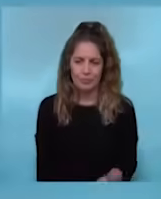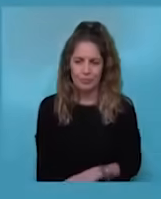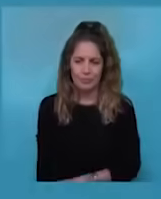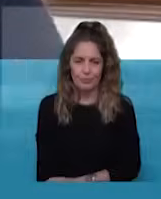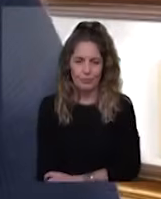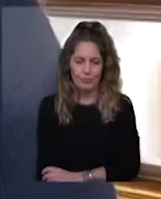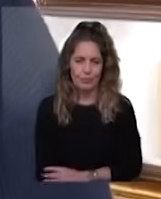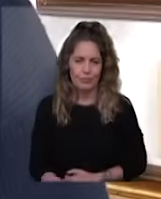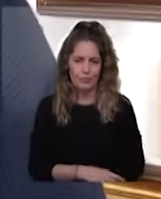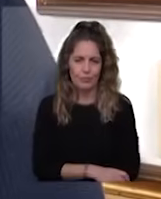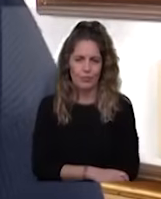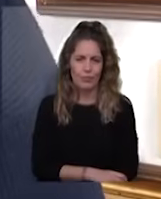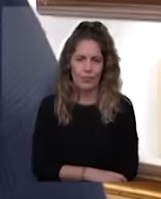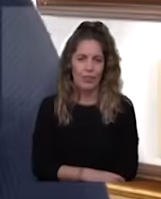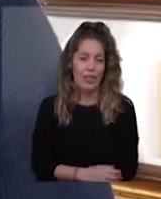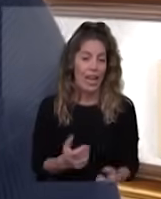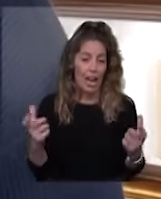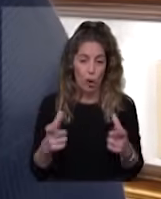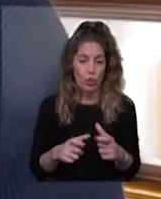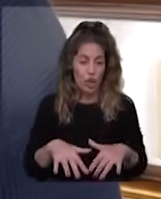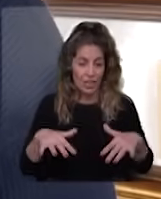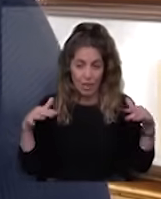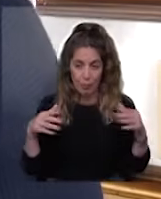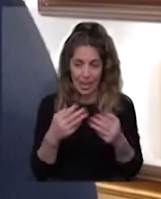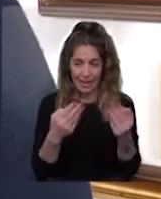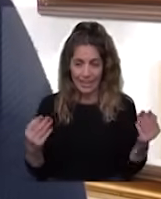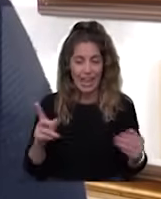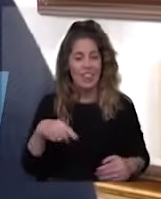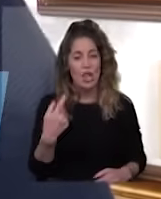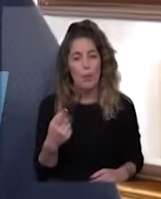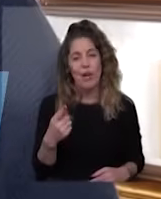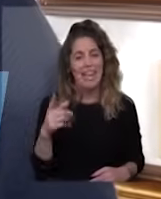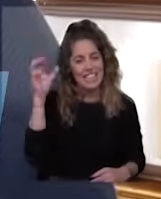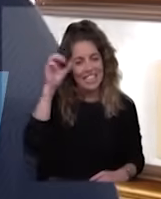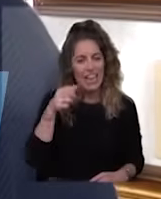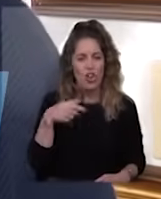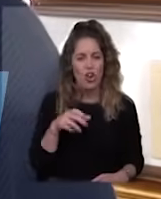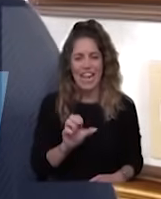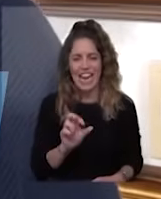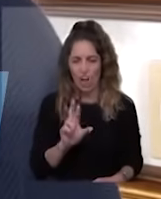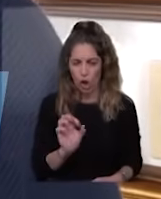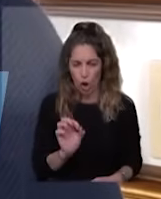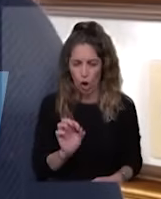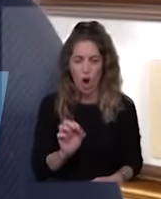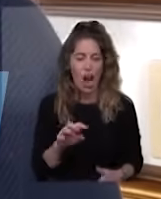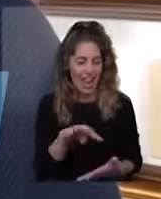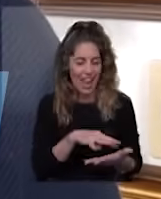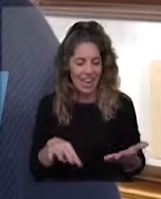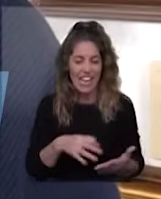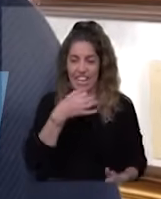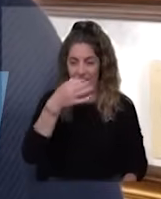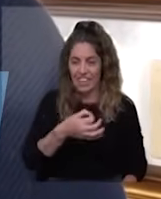entonces enena sesión de la asamblea general después que el senador Enrique erro Lee las declaraciones de